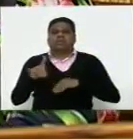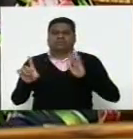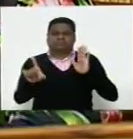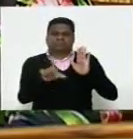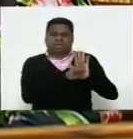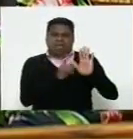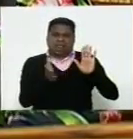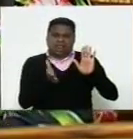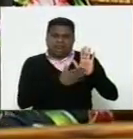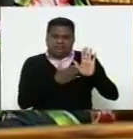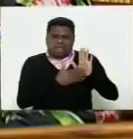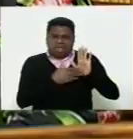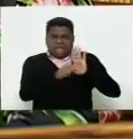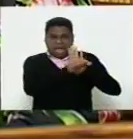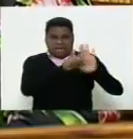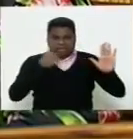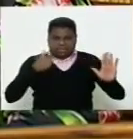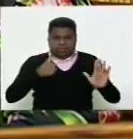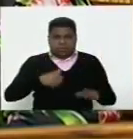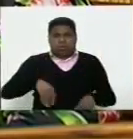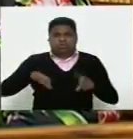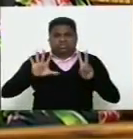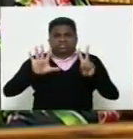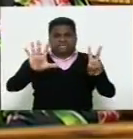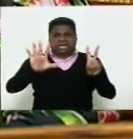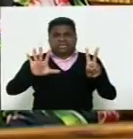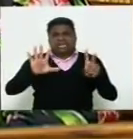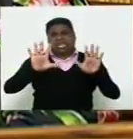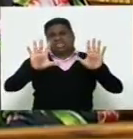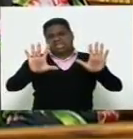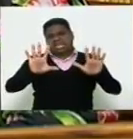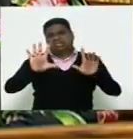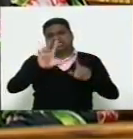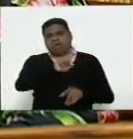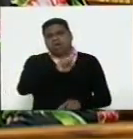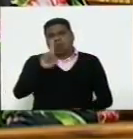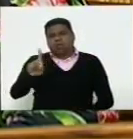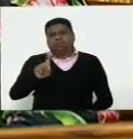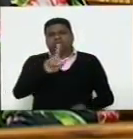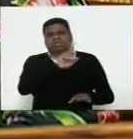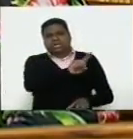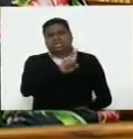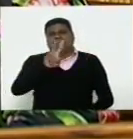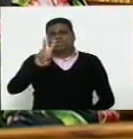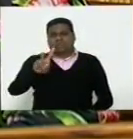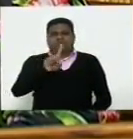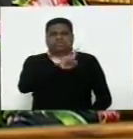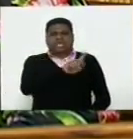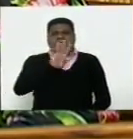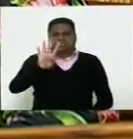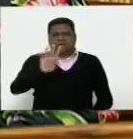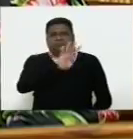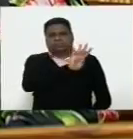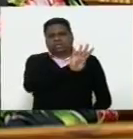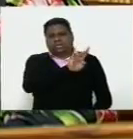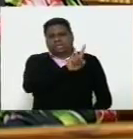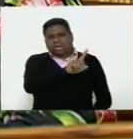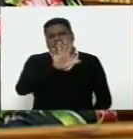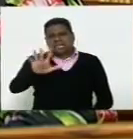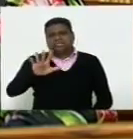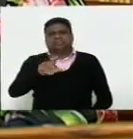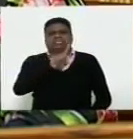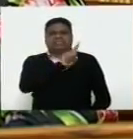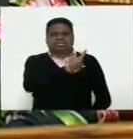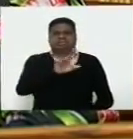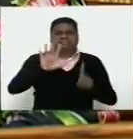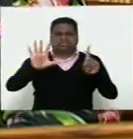contravención de los artículos 7, 10, 11, 12, 14, 15, 16,